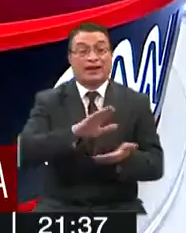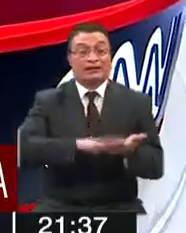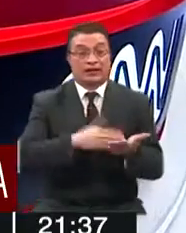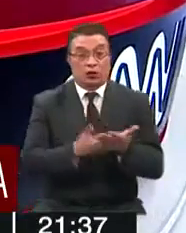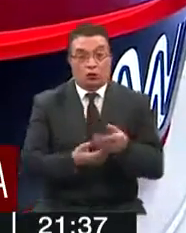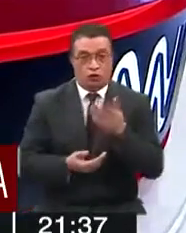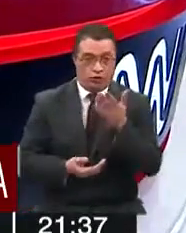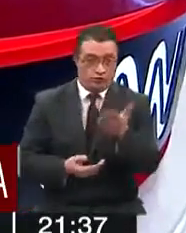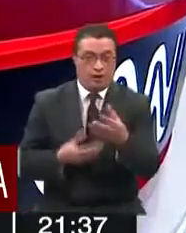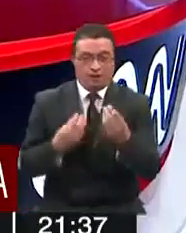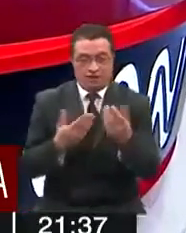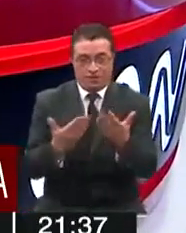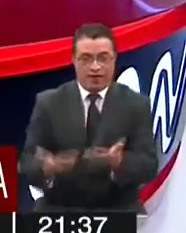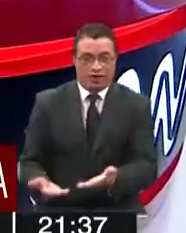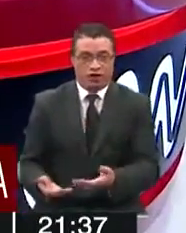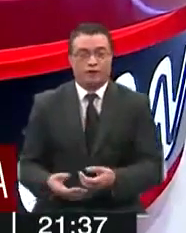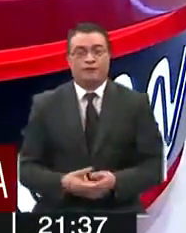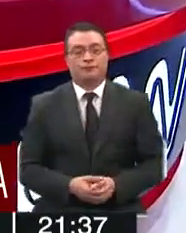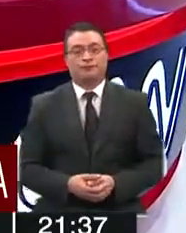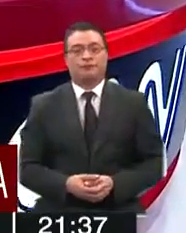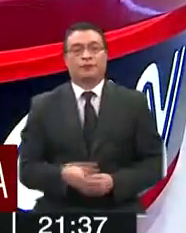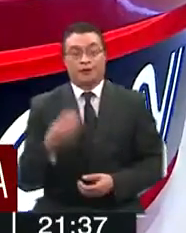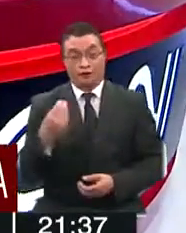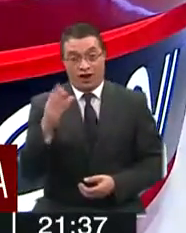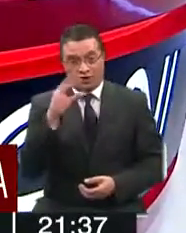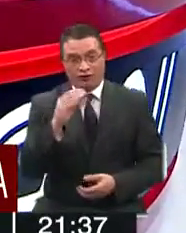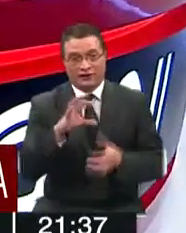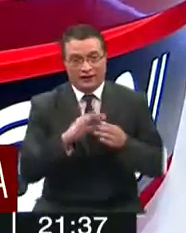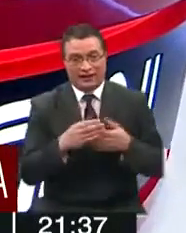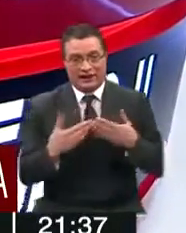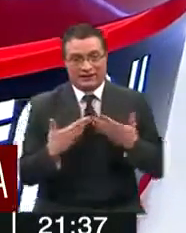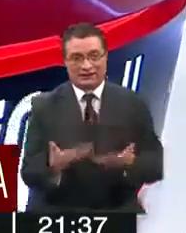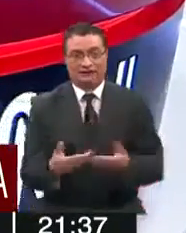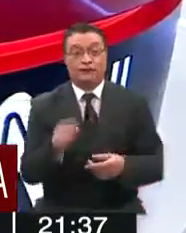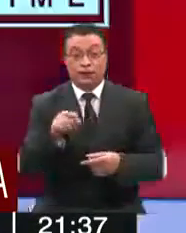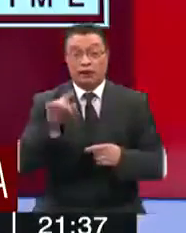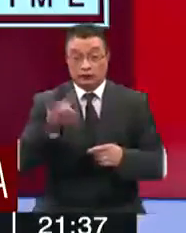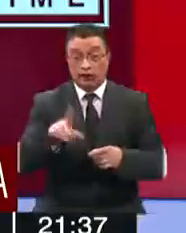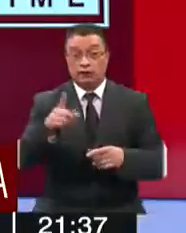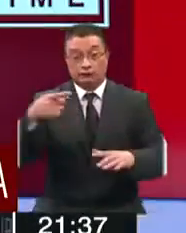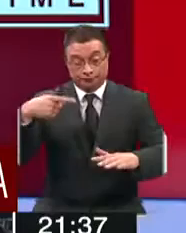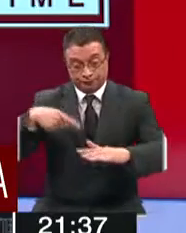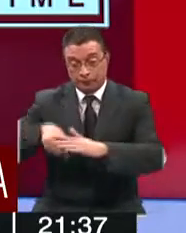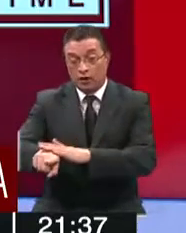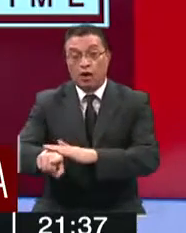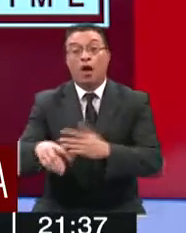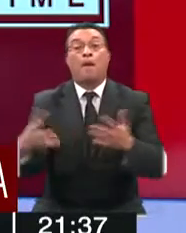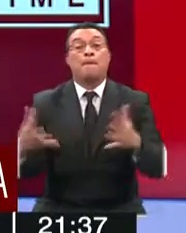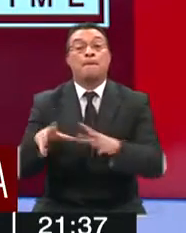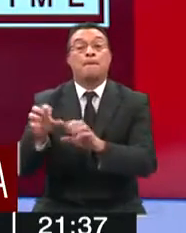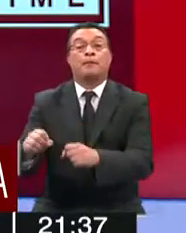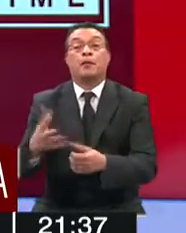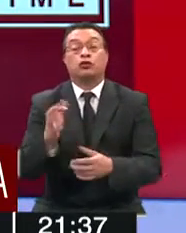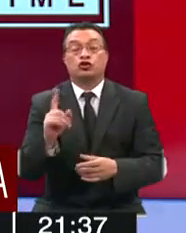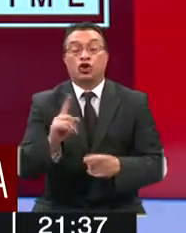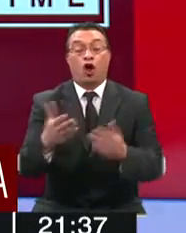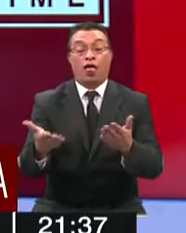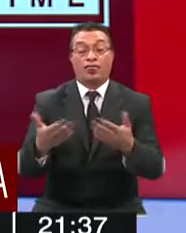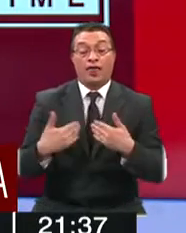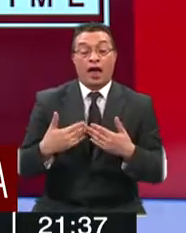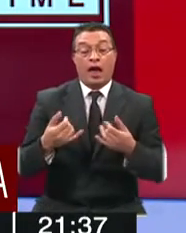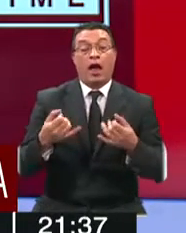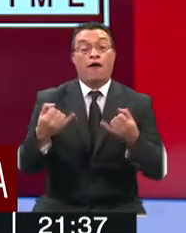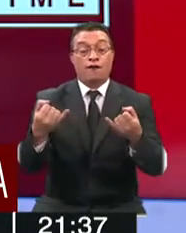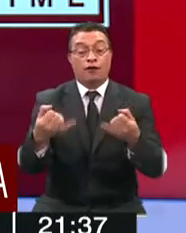Pavlovich. Superintendente, bienvenido. ¿Qué tal? Buenas noches. Gracias por la invitación. Entiendo que esta intervención se desata por la no entrega de estados